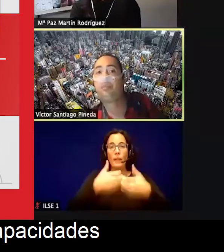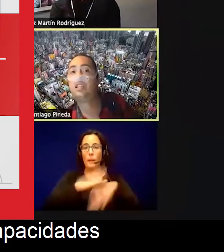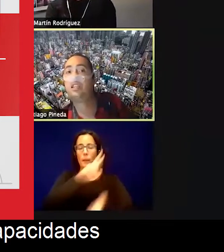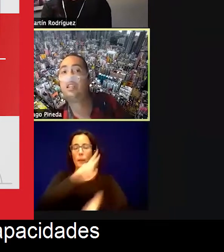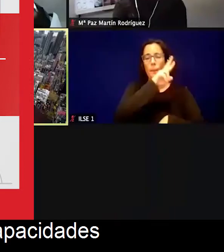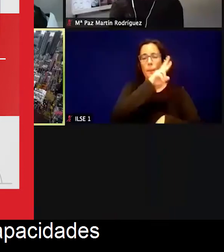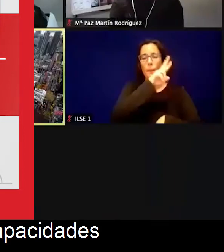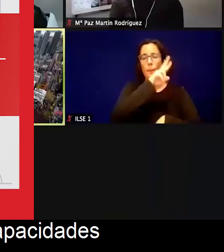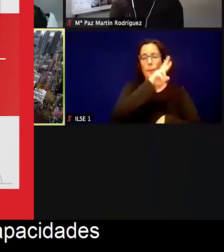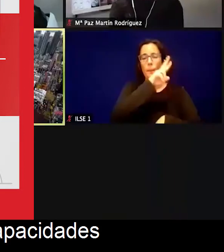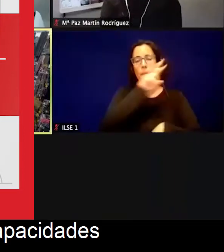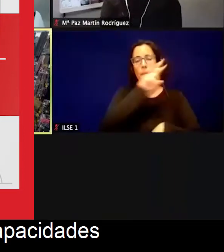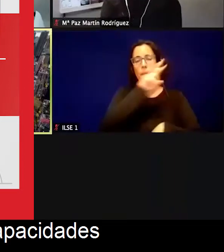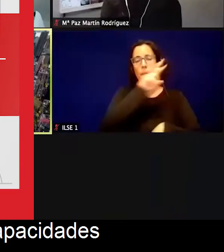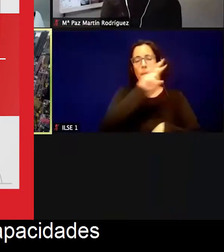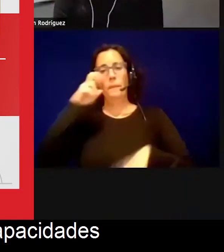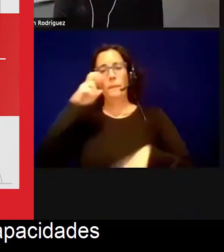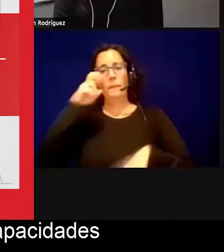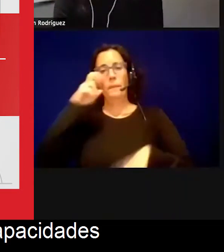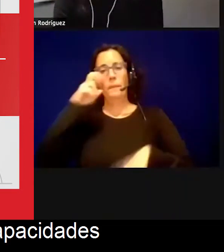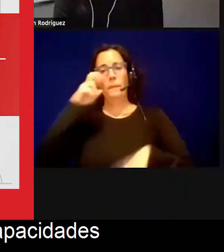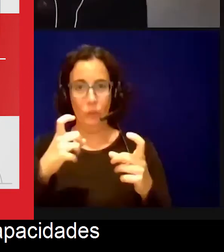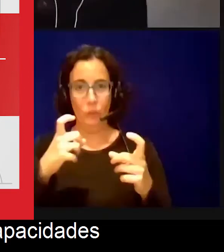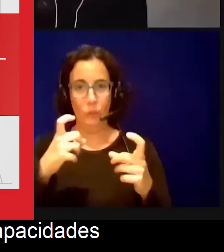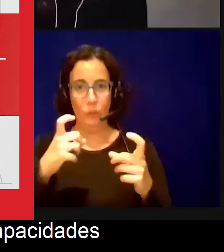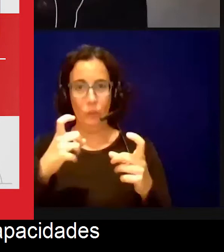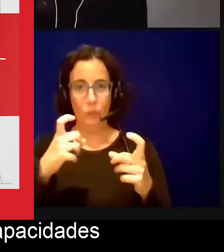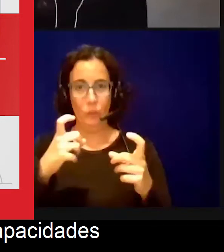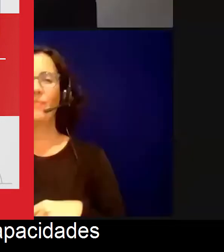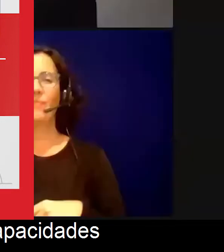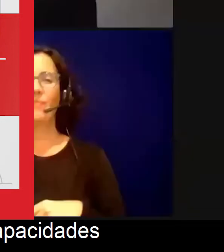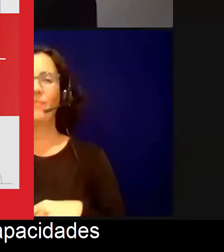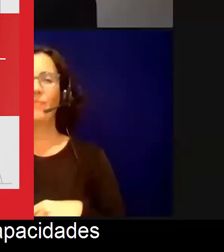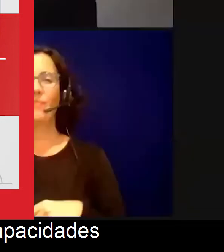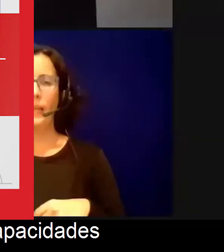y también tengo discapacidades